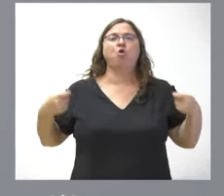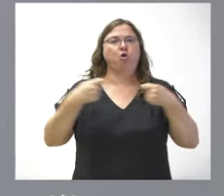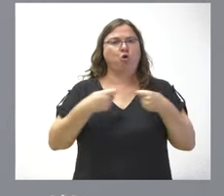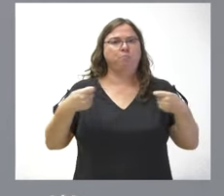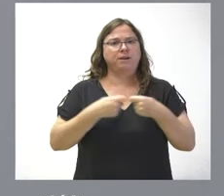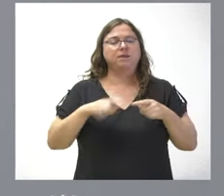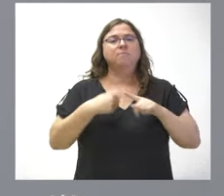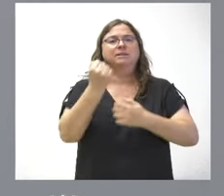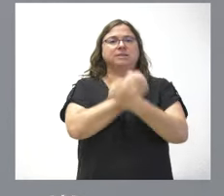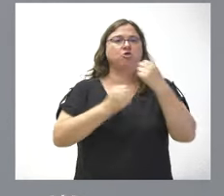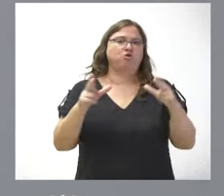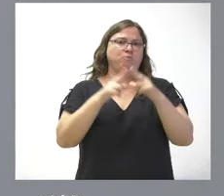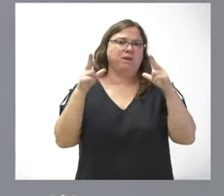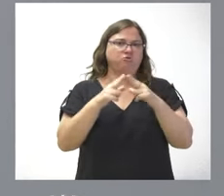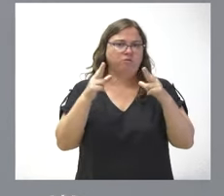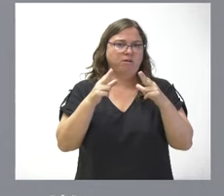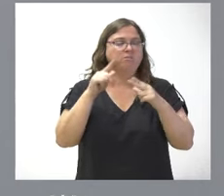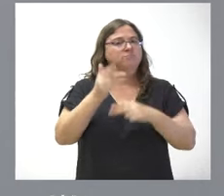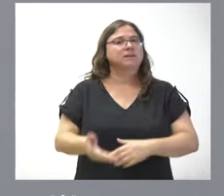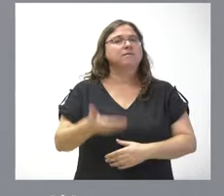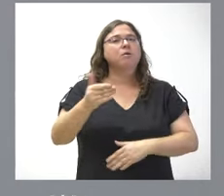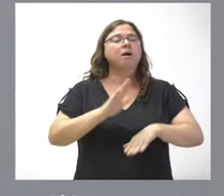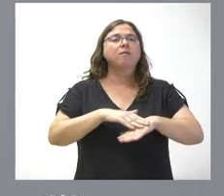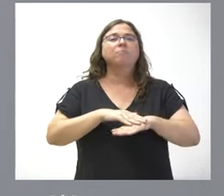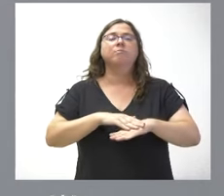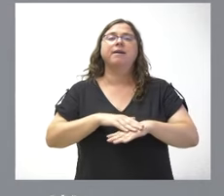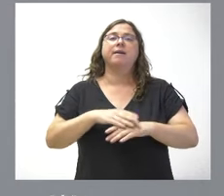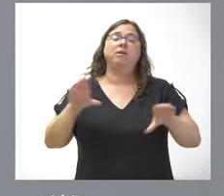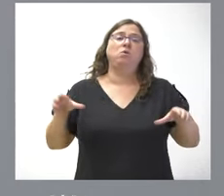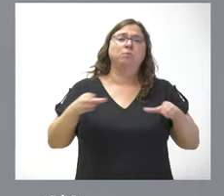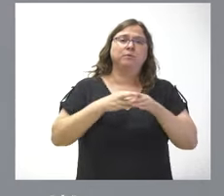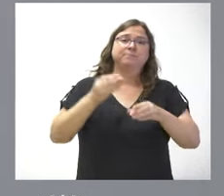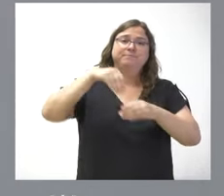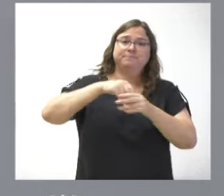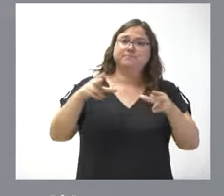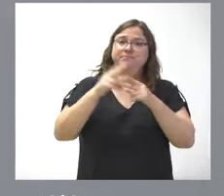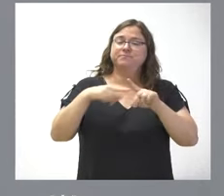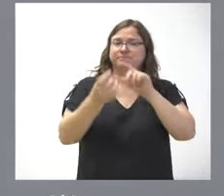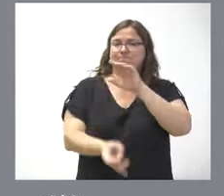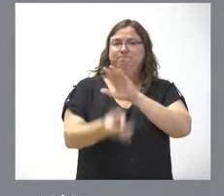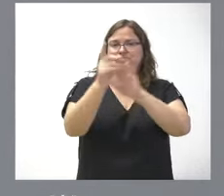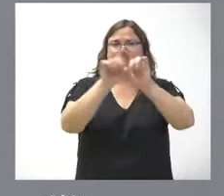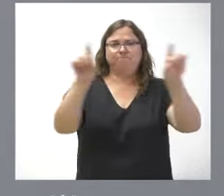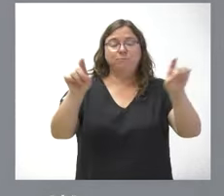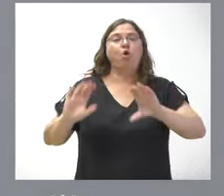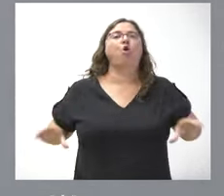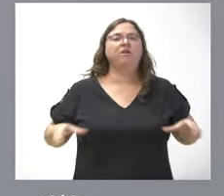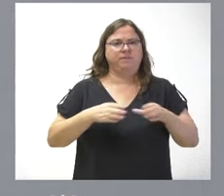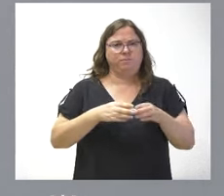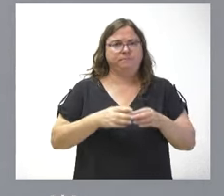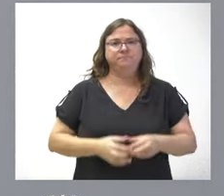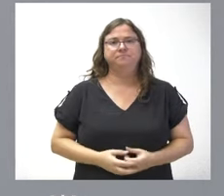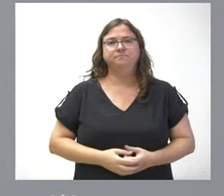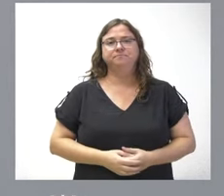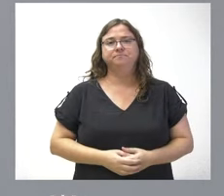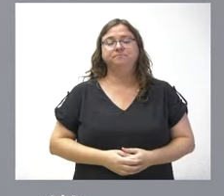la economía social que es un sector clave en nuestra comunidad para avanzar en la inclusión social y el emprendimiento colectivo